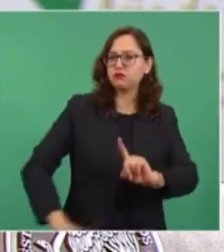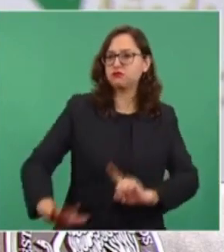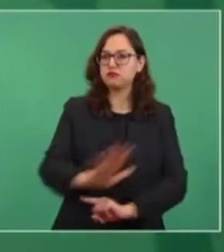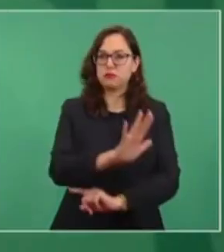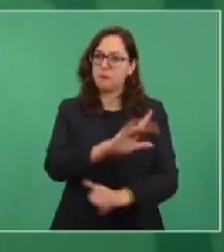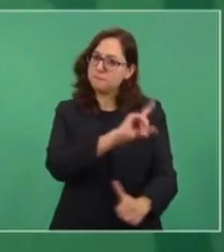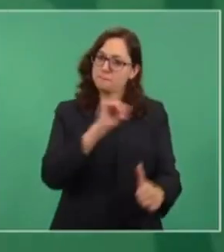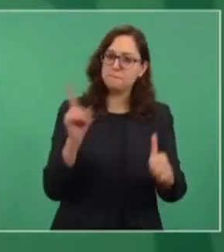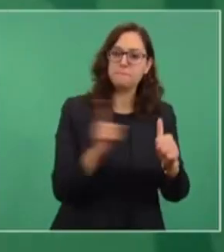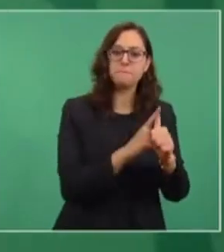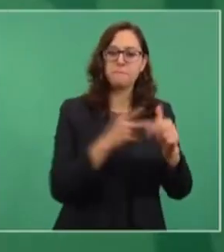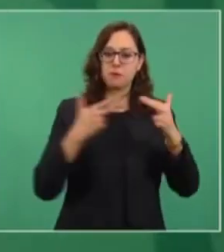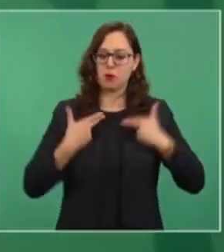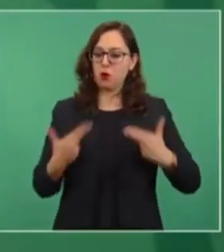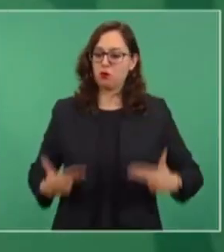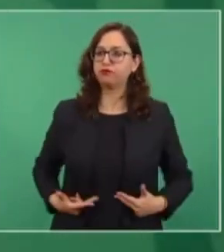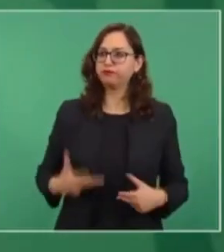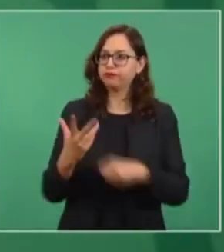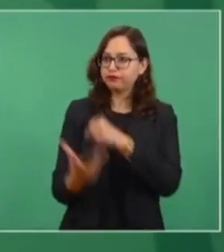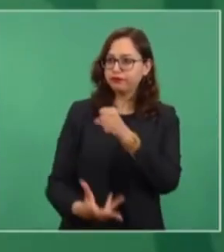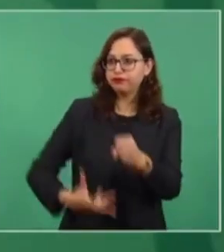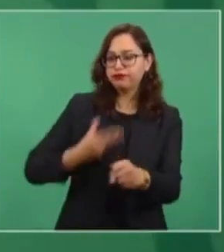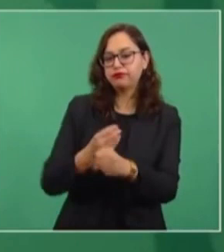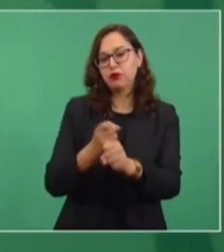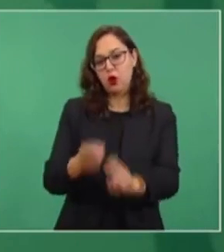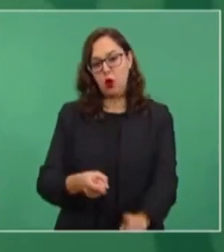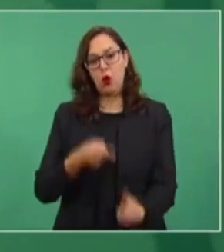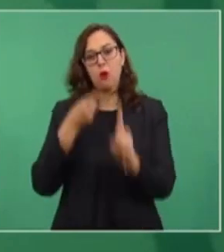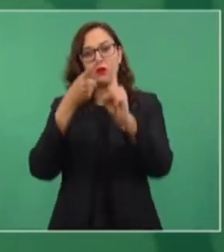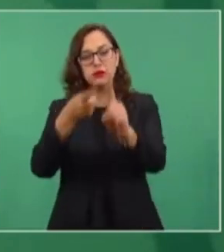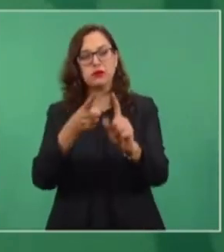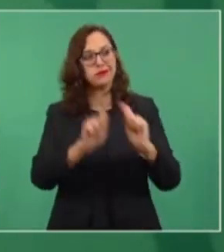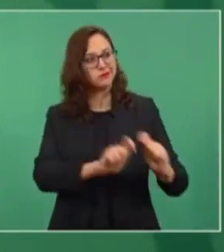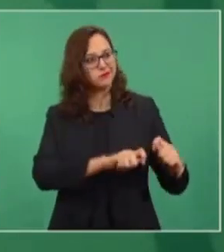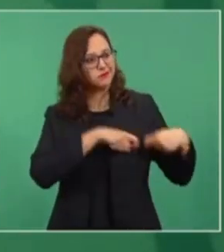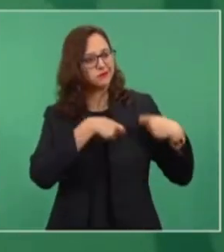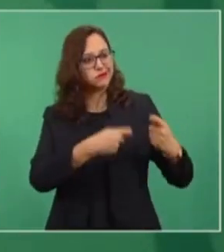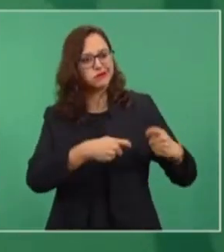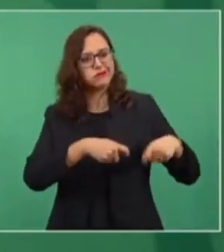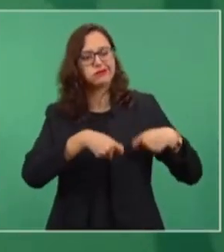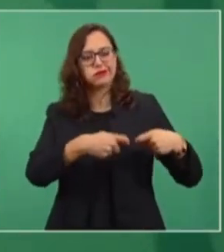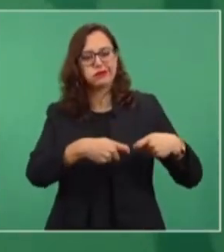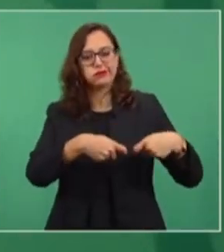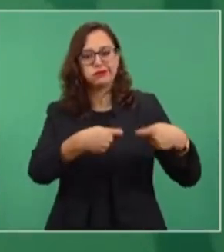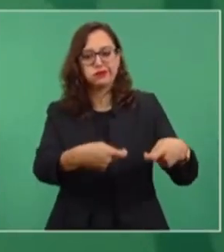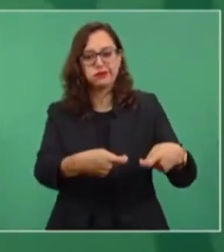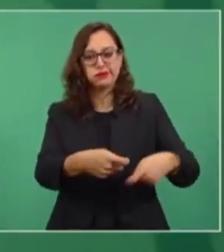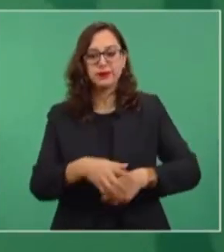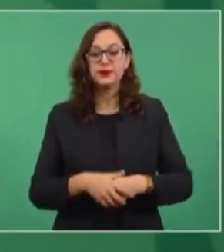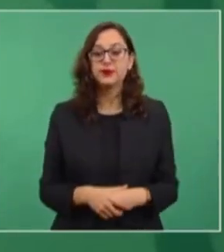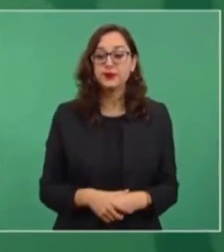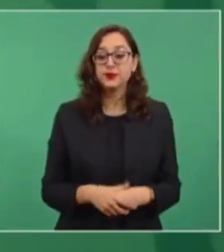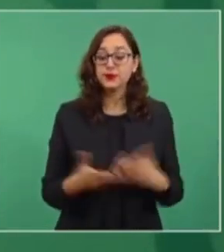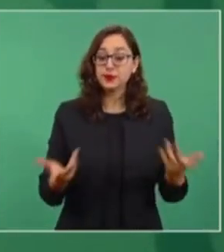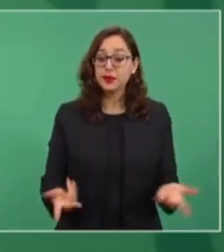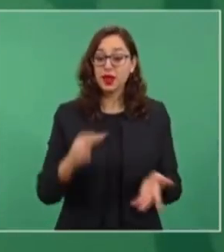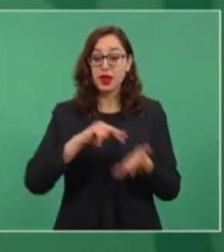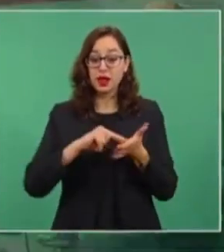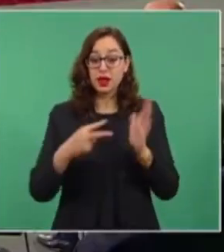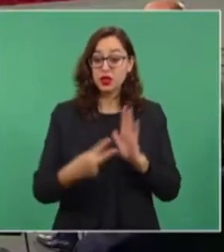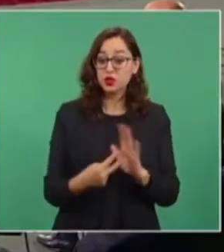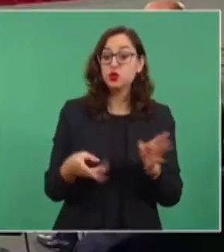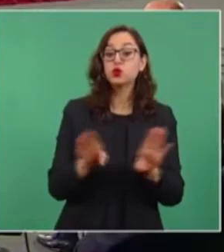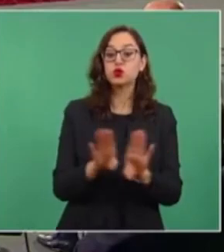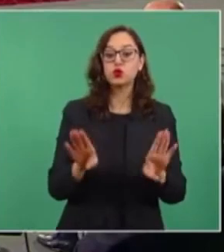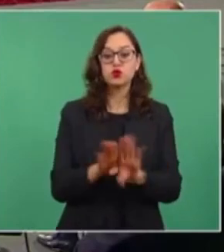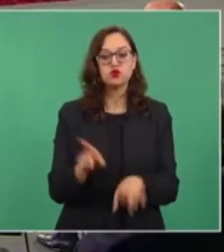humanos. Ese es el fin de la arquitectura y ese es el legado de los arquitectos a la sociedad. ¿Y qué decir de los ingenieros?